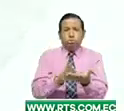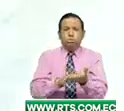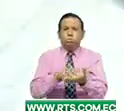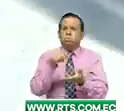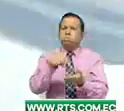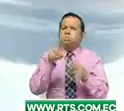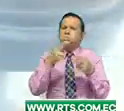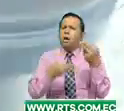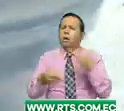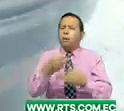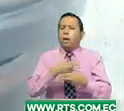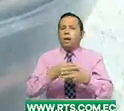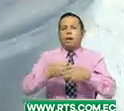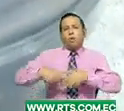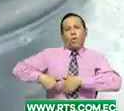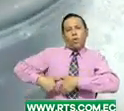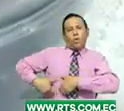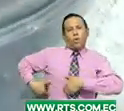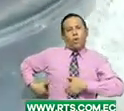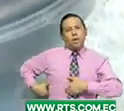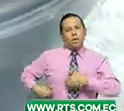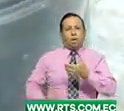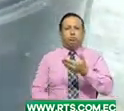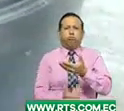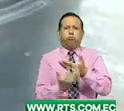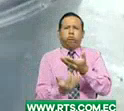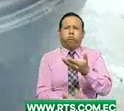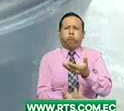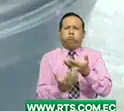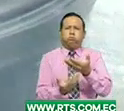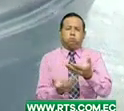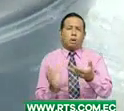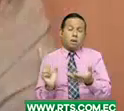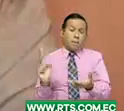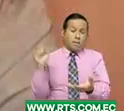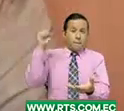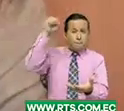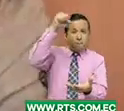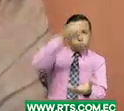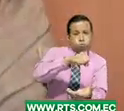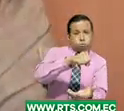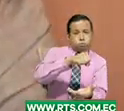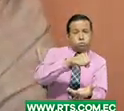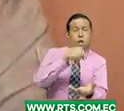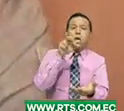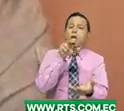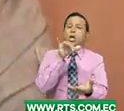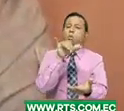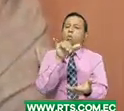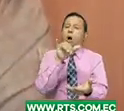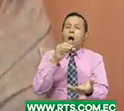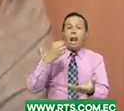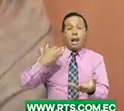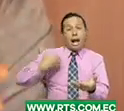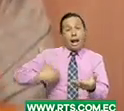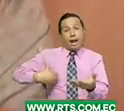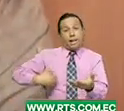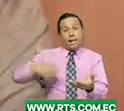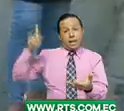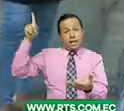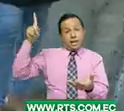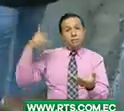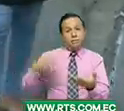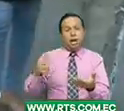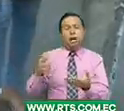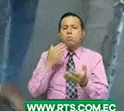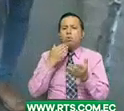costillas ahumadas, hechas en un tanque especial. Esa es una preparación argentina. Es un costillar entero que se lo prepara en un